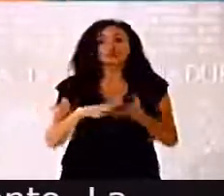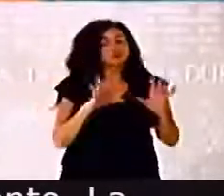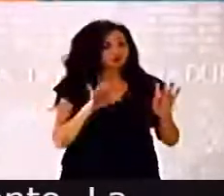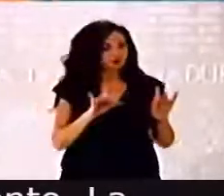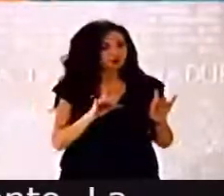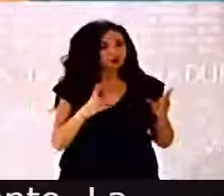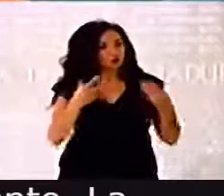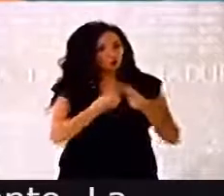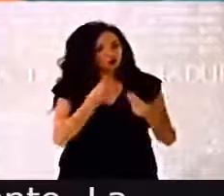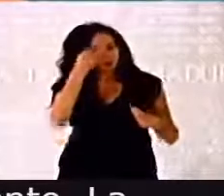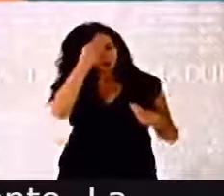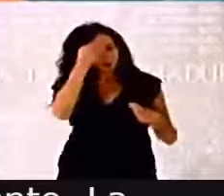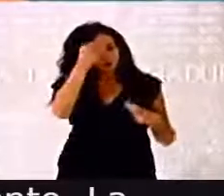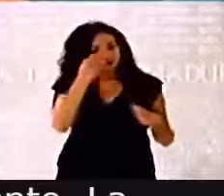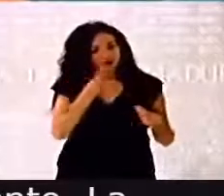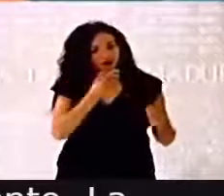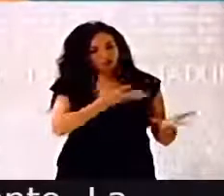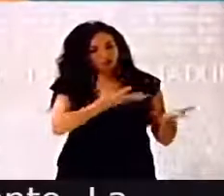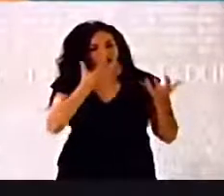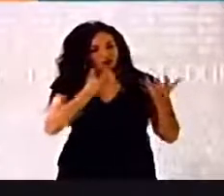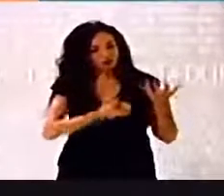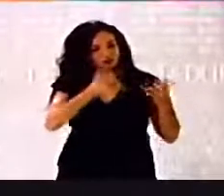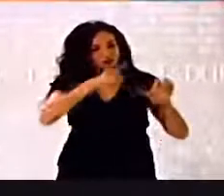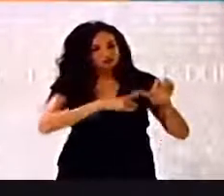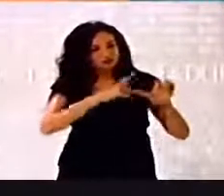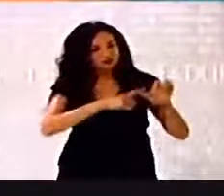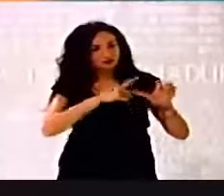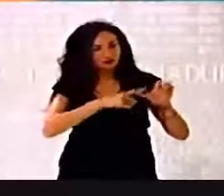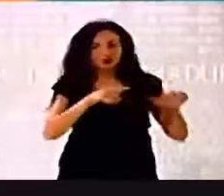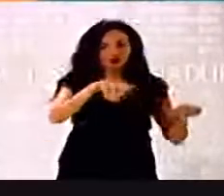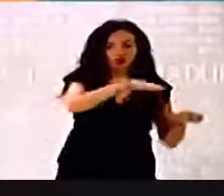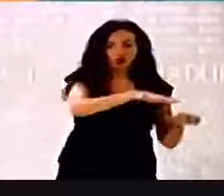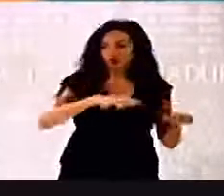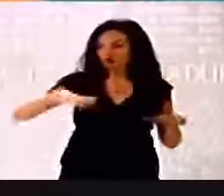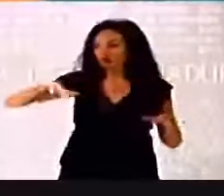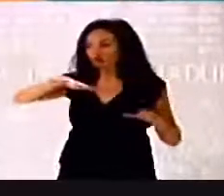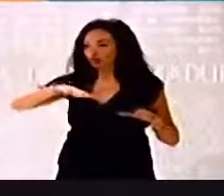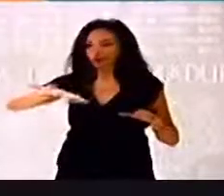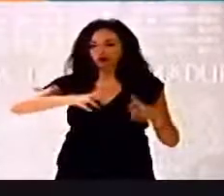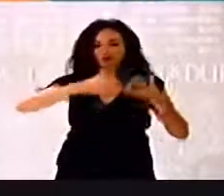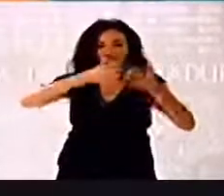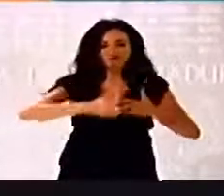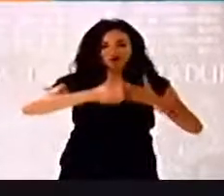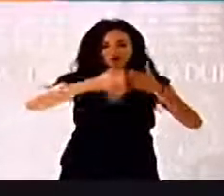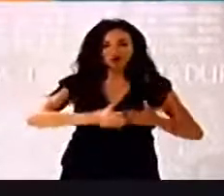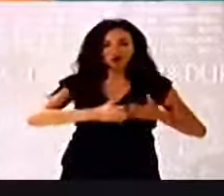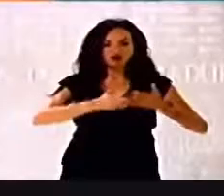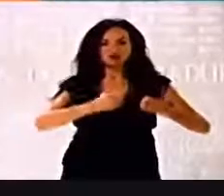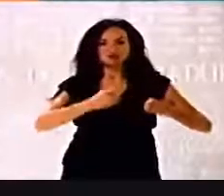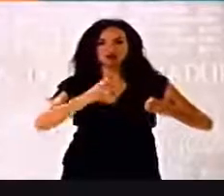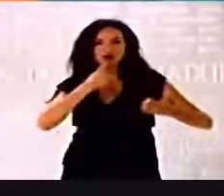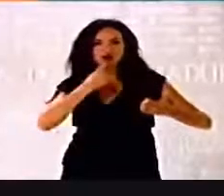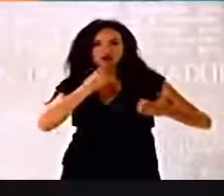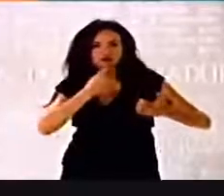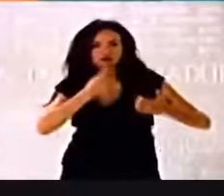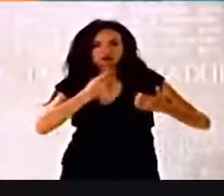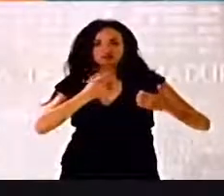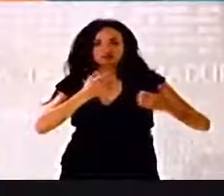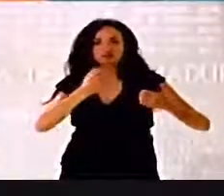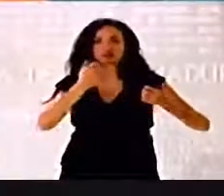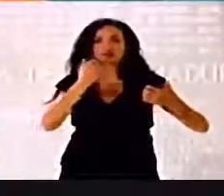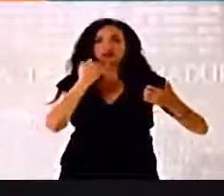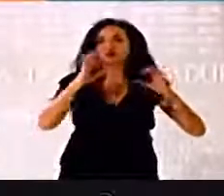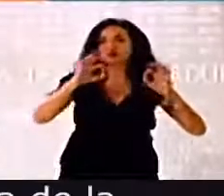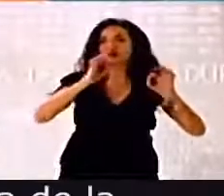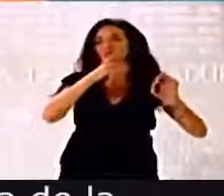puede beneficiar más a Extremadura la ubicación de esa fábrica de baterías, porque se está hablando de eso, de la posibilidad de que sean en el